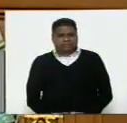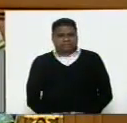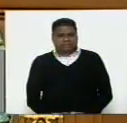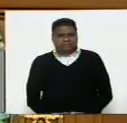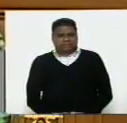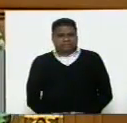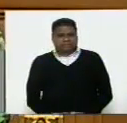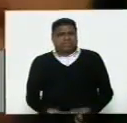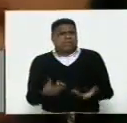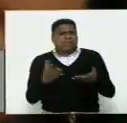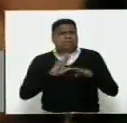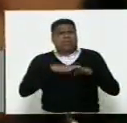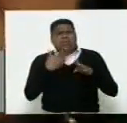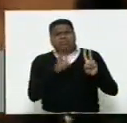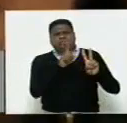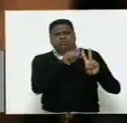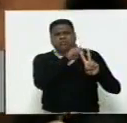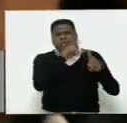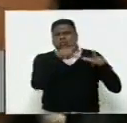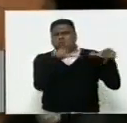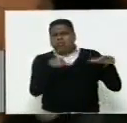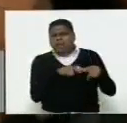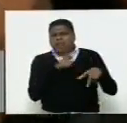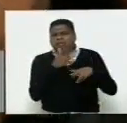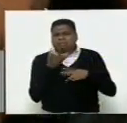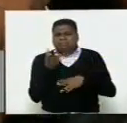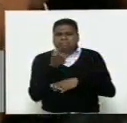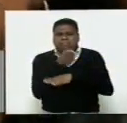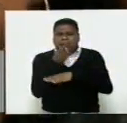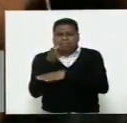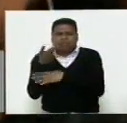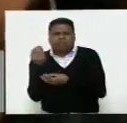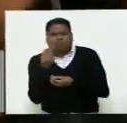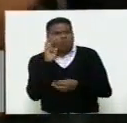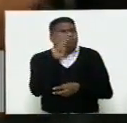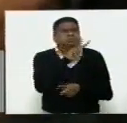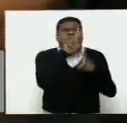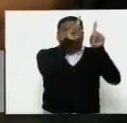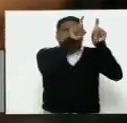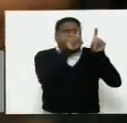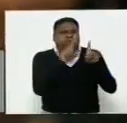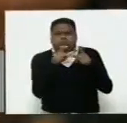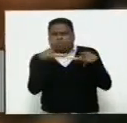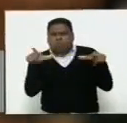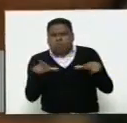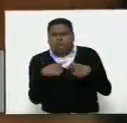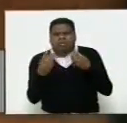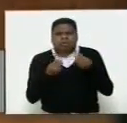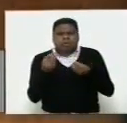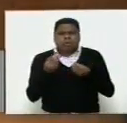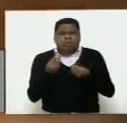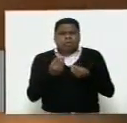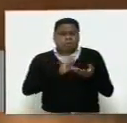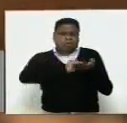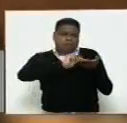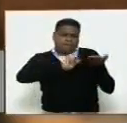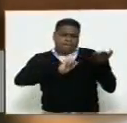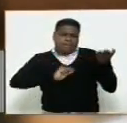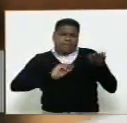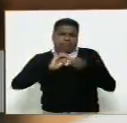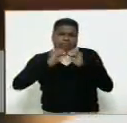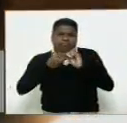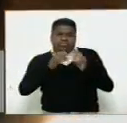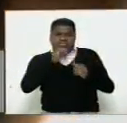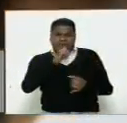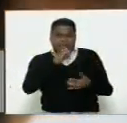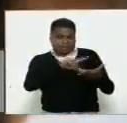vulnerabilidad. Entonces le di a Asia esa tarea. Asia me levantó el informe